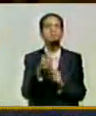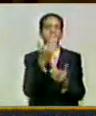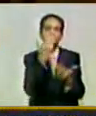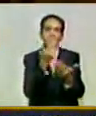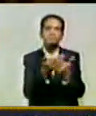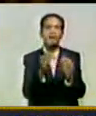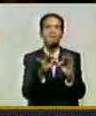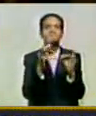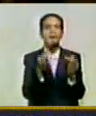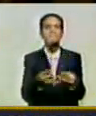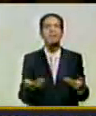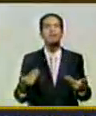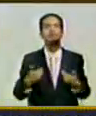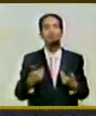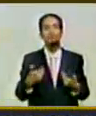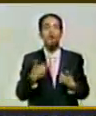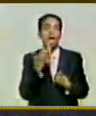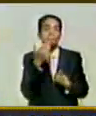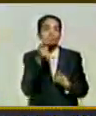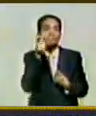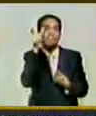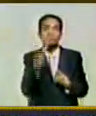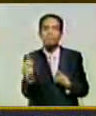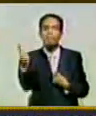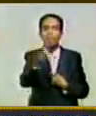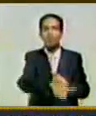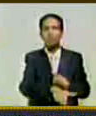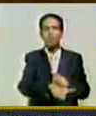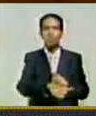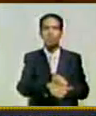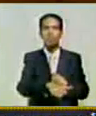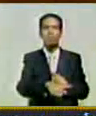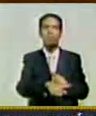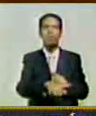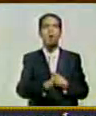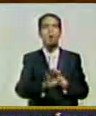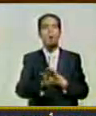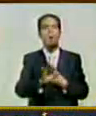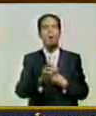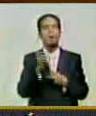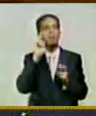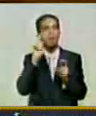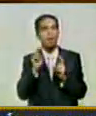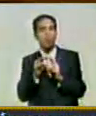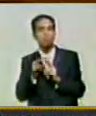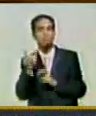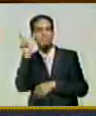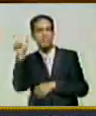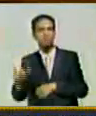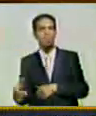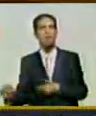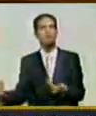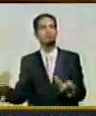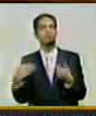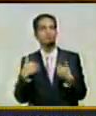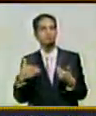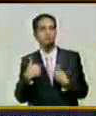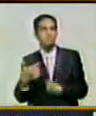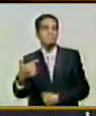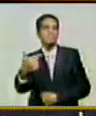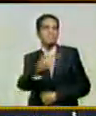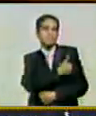que sufrió la pérdida de un ser querido, o que reconozcamos también al otro que sufrió graves lesiones a